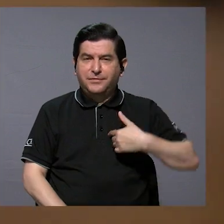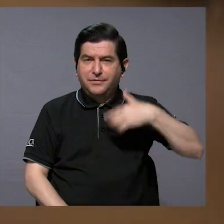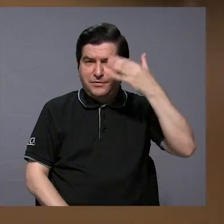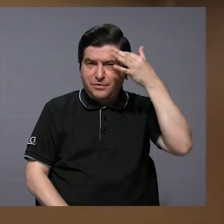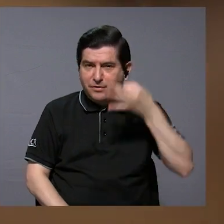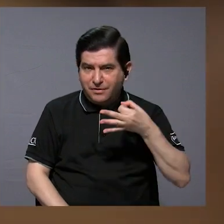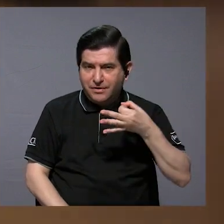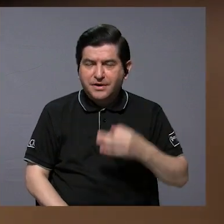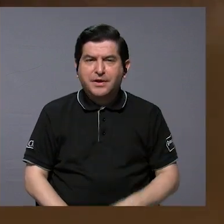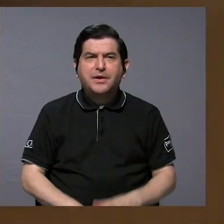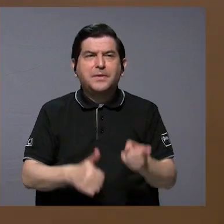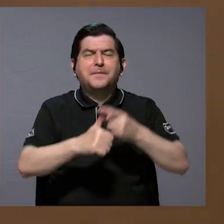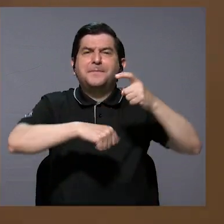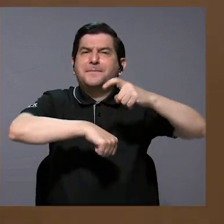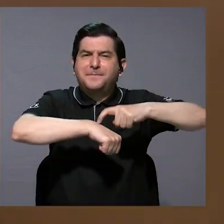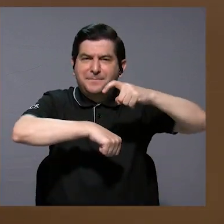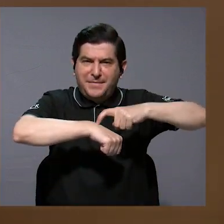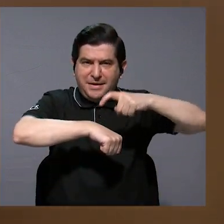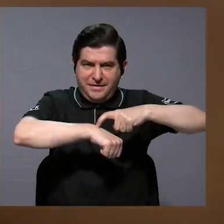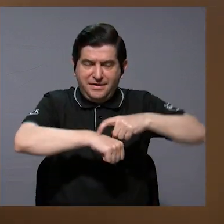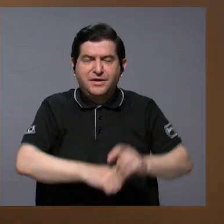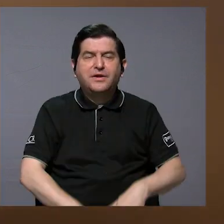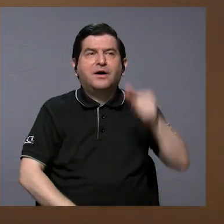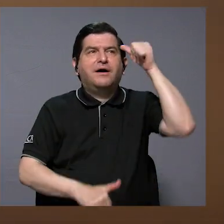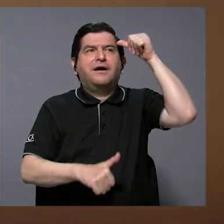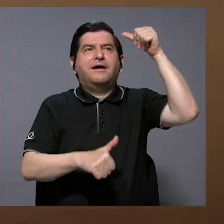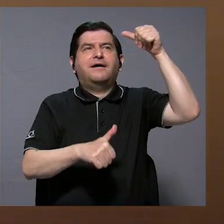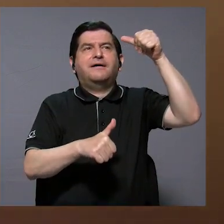Entonces yo creo que en un primer